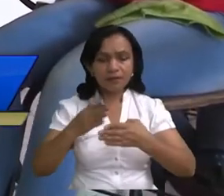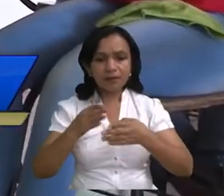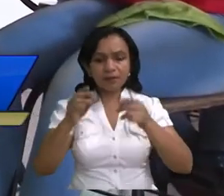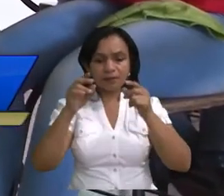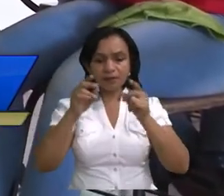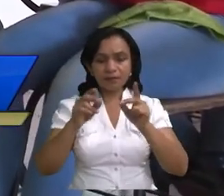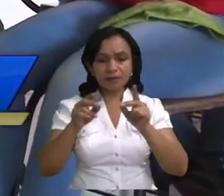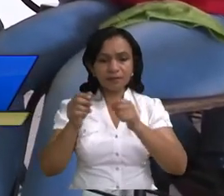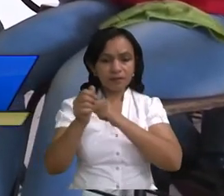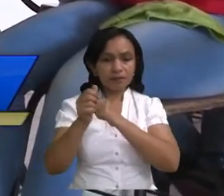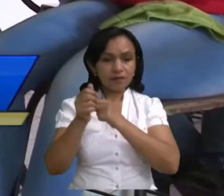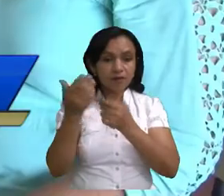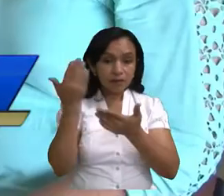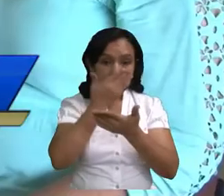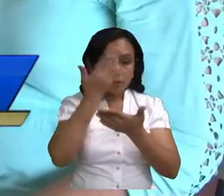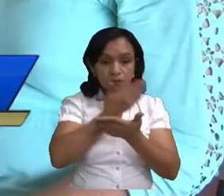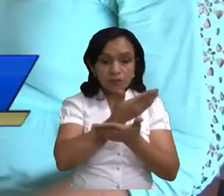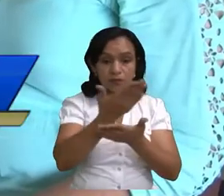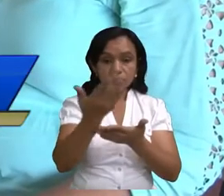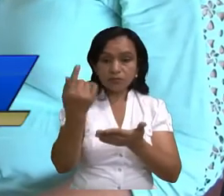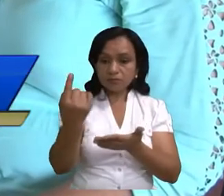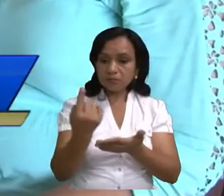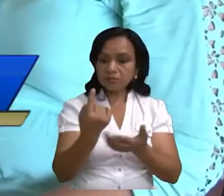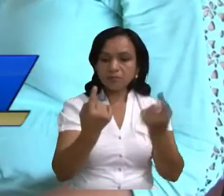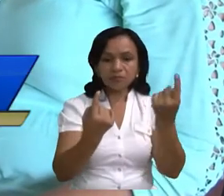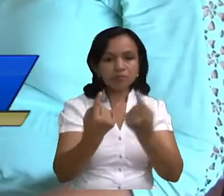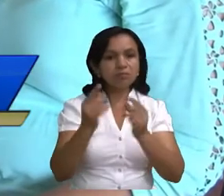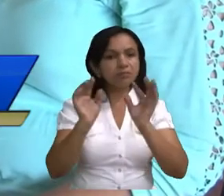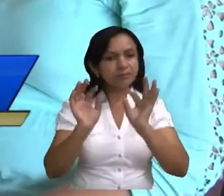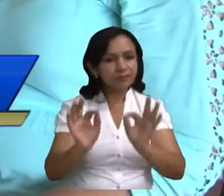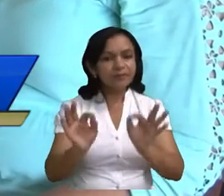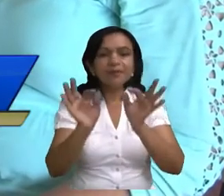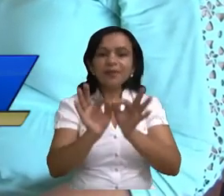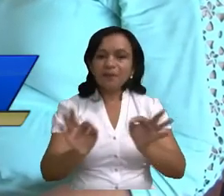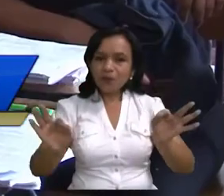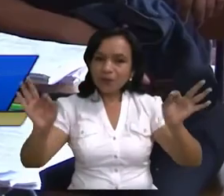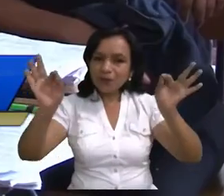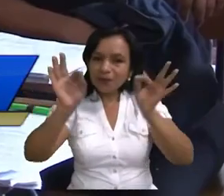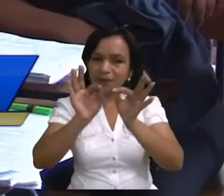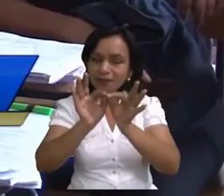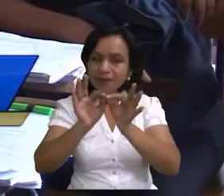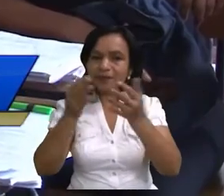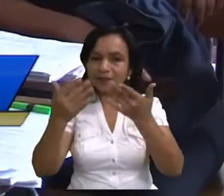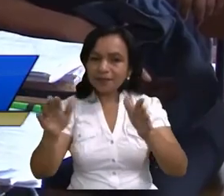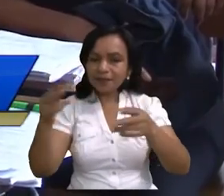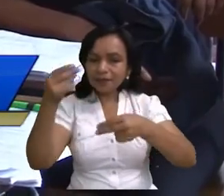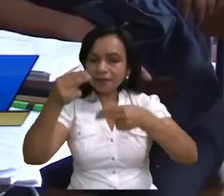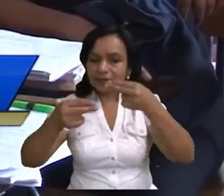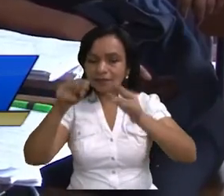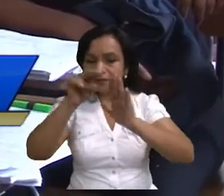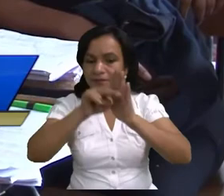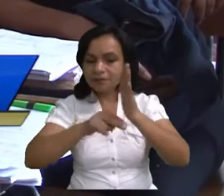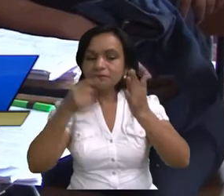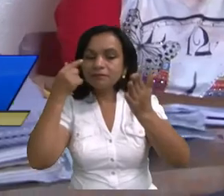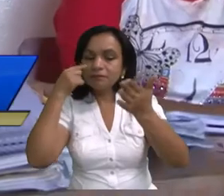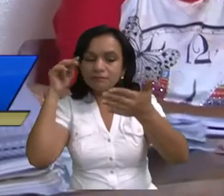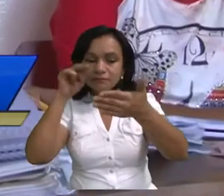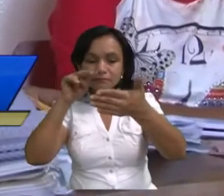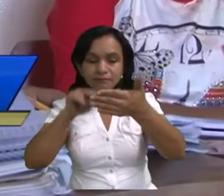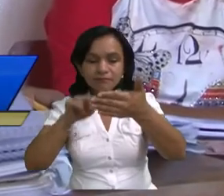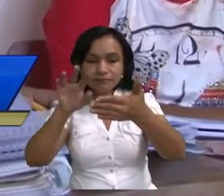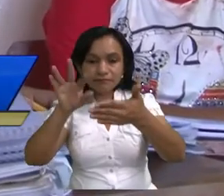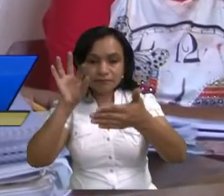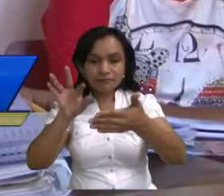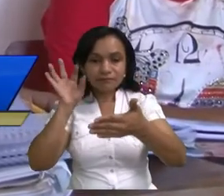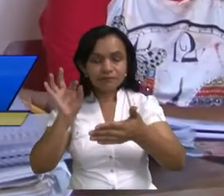tenemos una ubicación que va a ser muy importante, porque ya tenemos los preliminares, y eso es